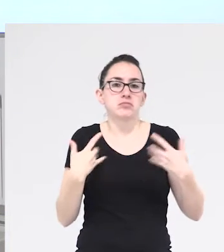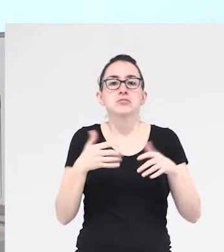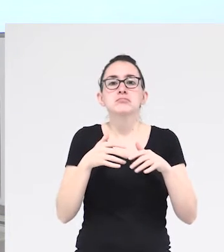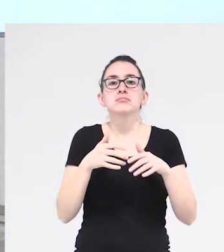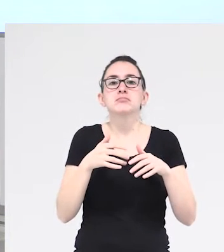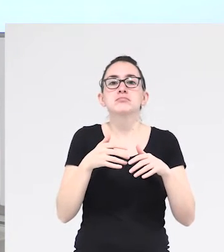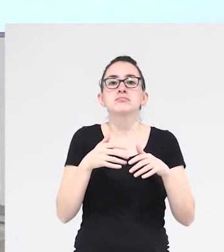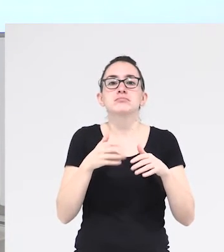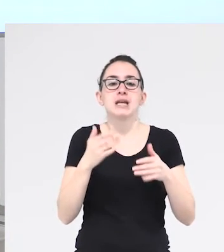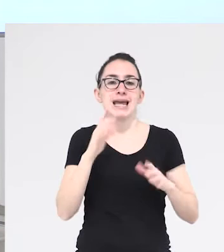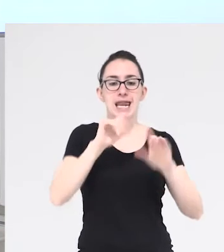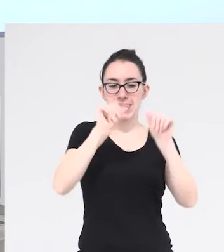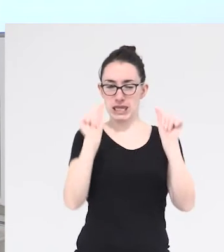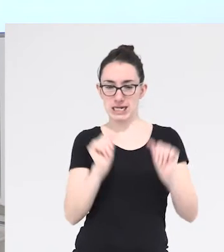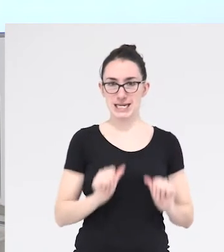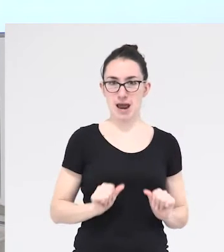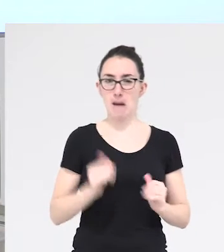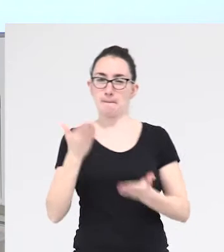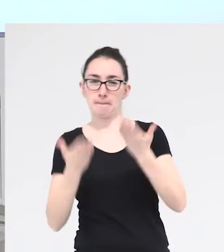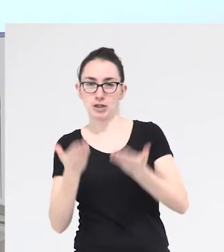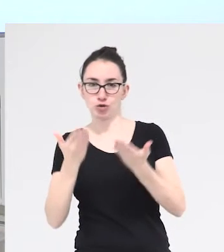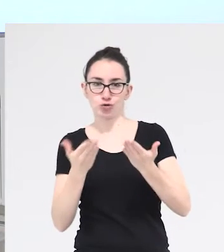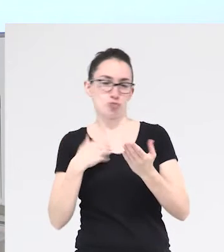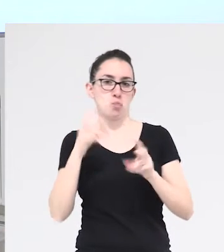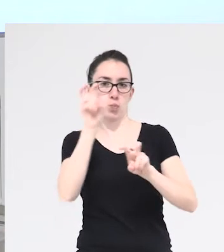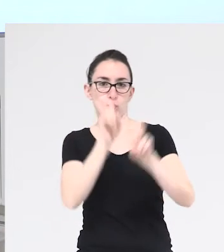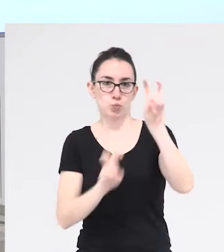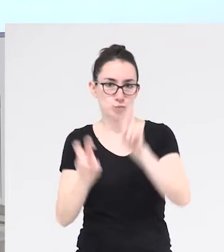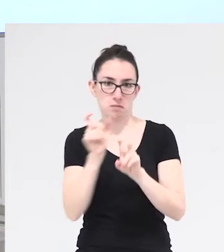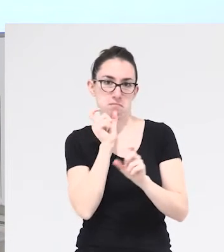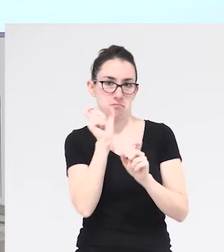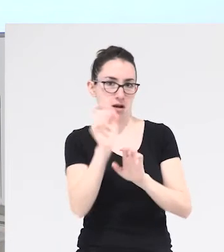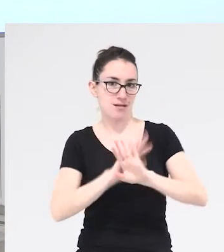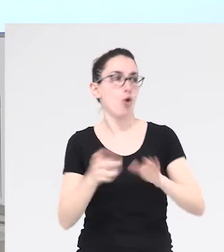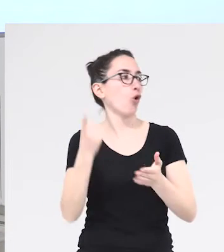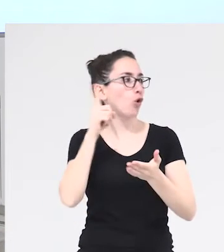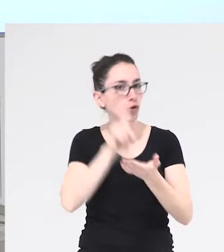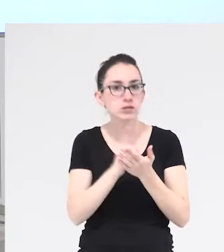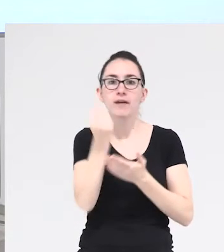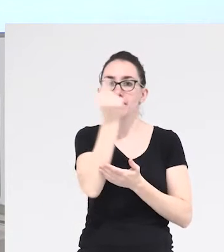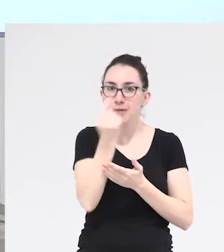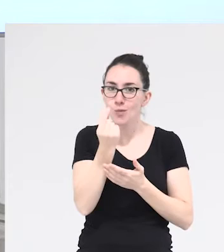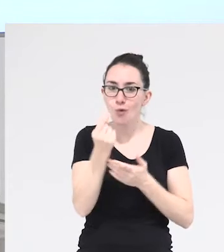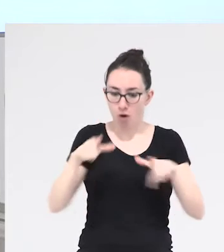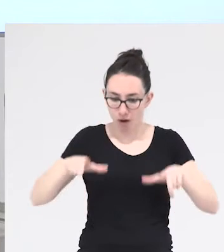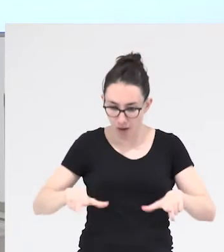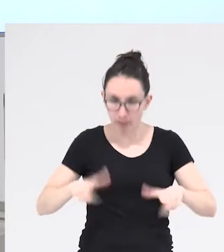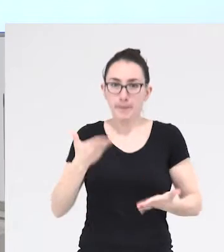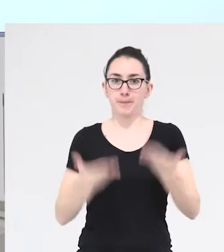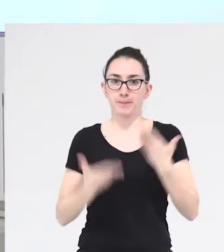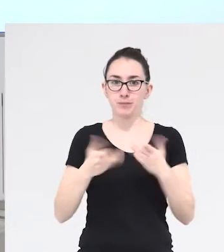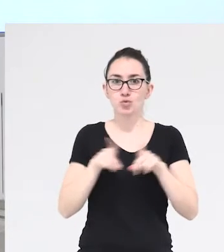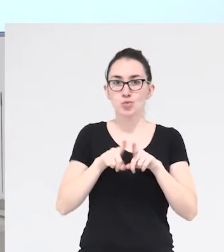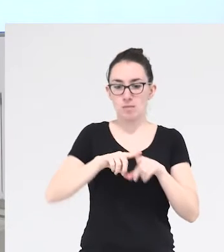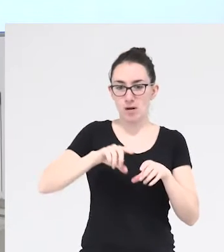esa fue la única frase que puse, y directamente lanza esto, que lanza otra vez una balanza, con unos pies ahí como atados con este